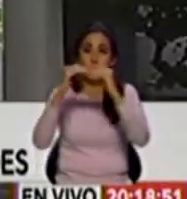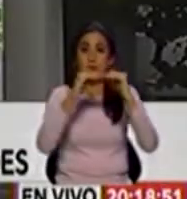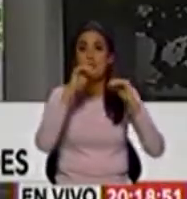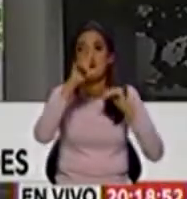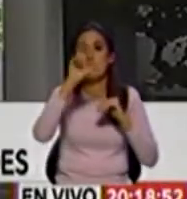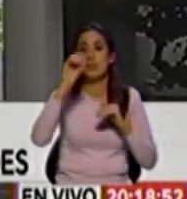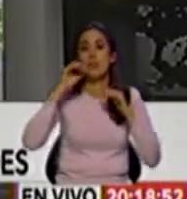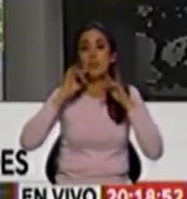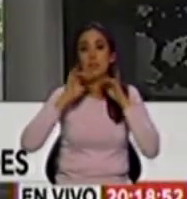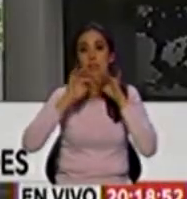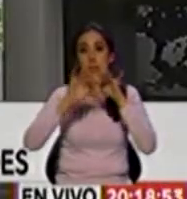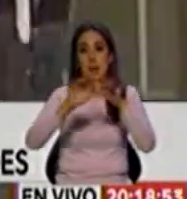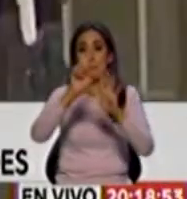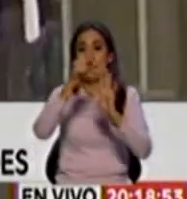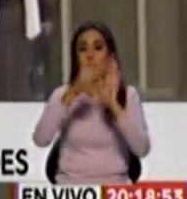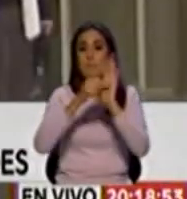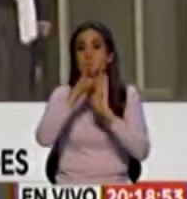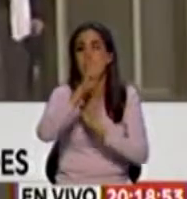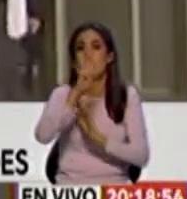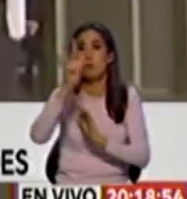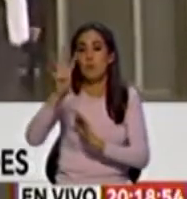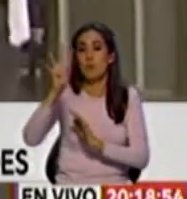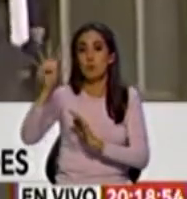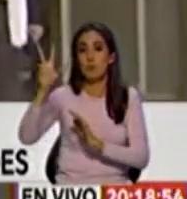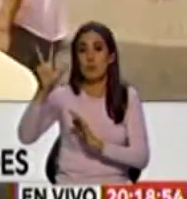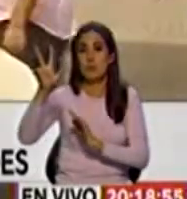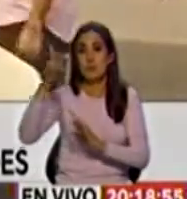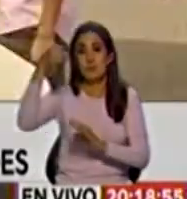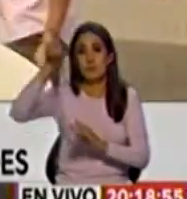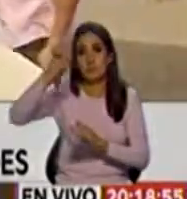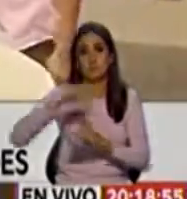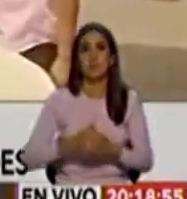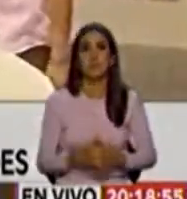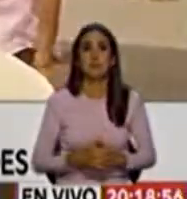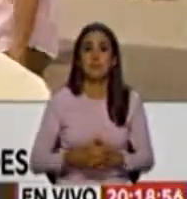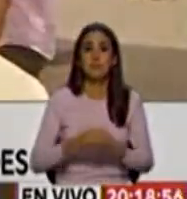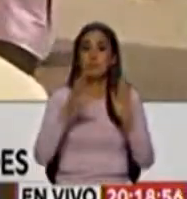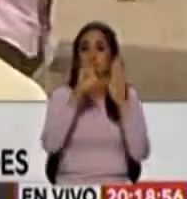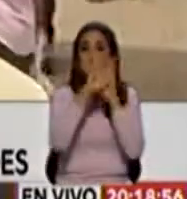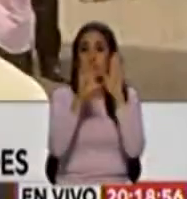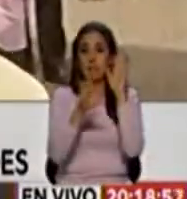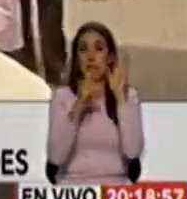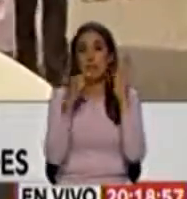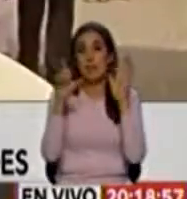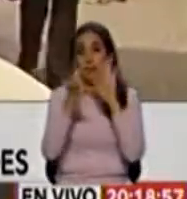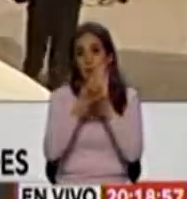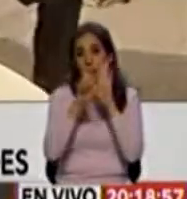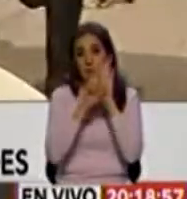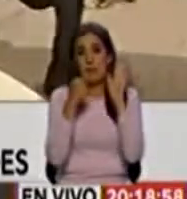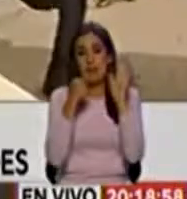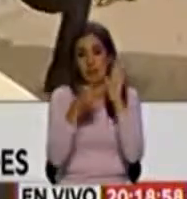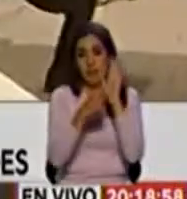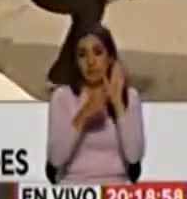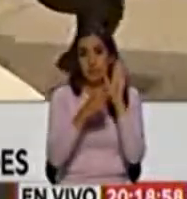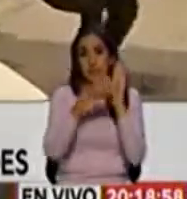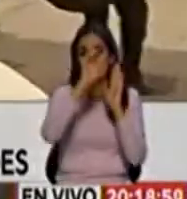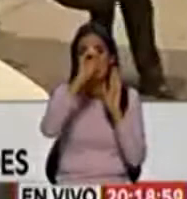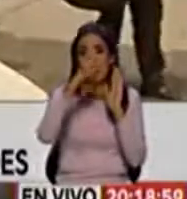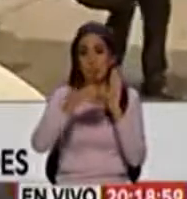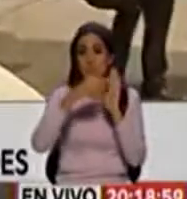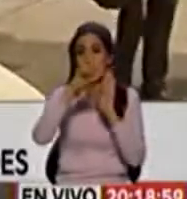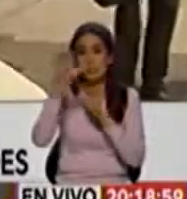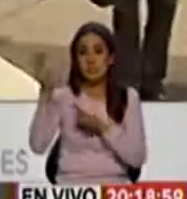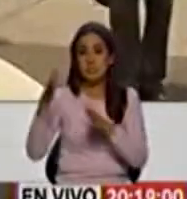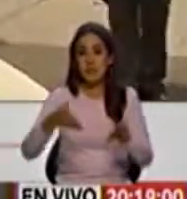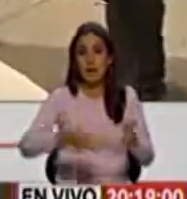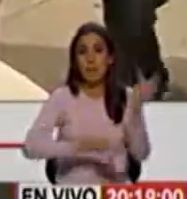de este año de 1.443 millones. Lo constitucional es que el 0.5% del Producto Interno Bruto aumente en